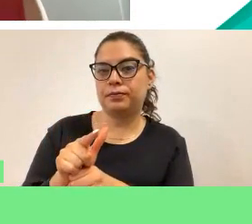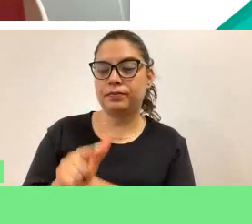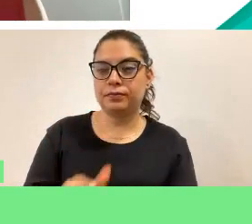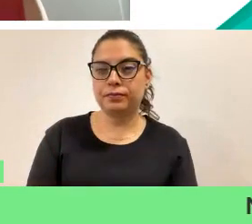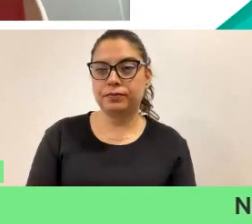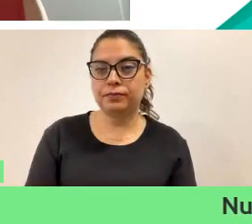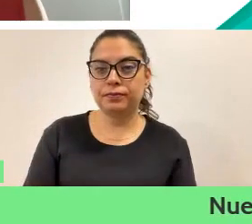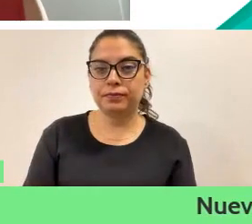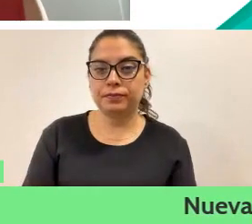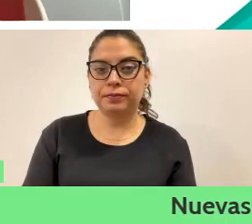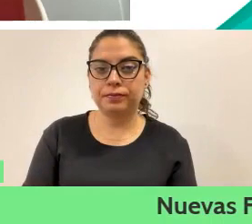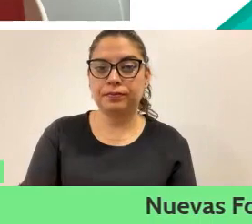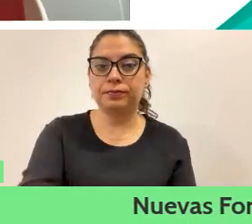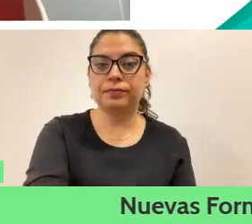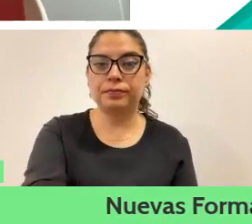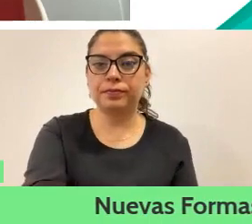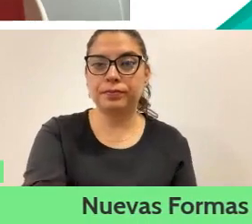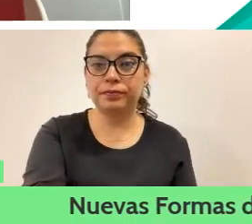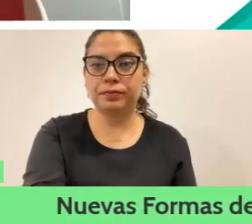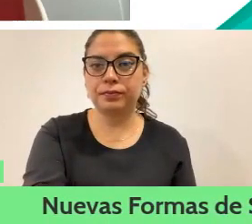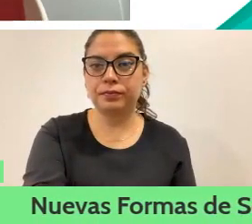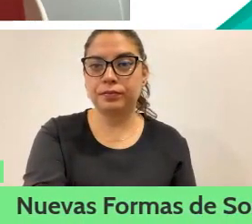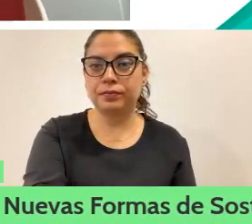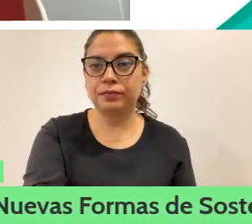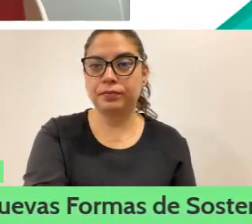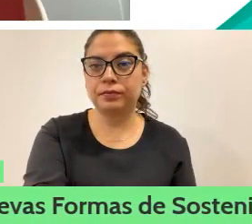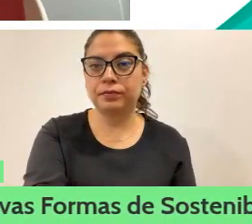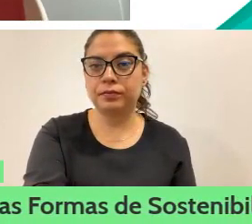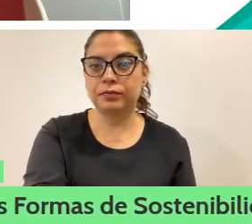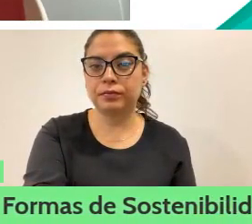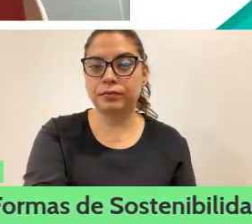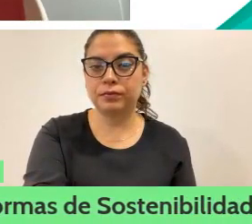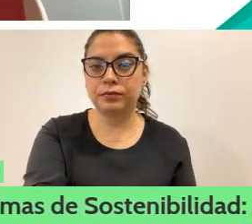De tecnología, que nos ayuda a hacer... Sí, efectivamente, hay más.